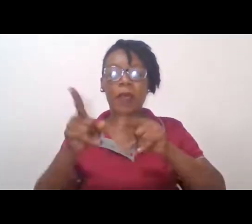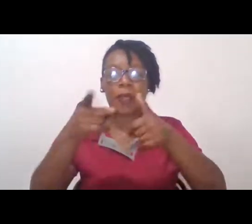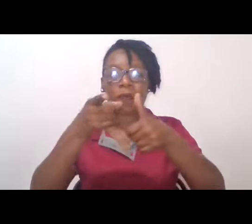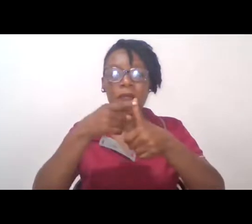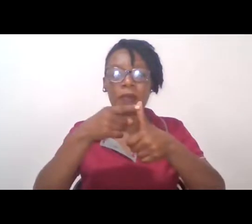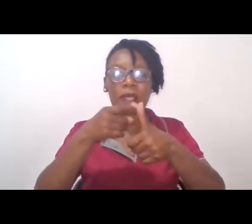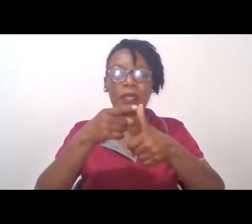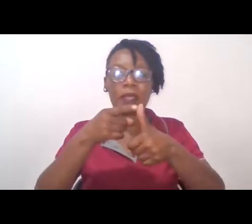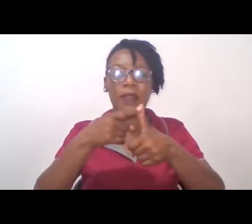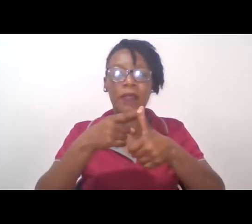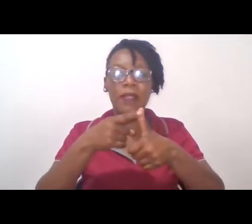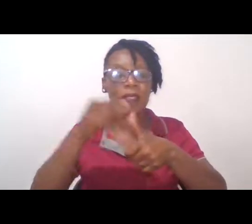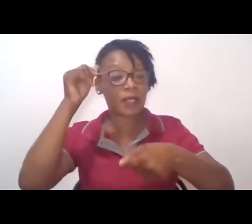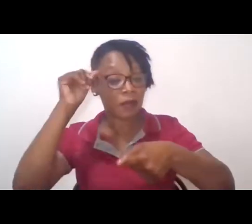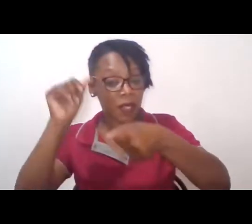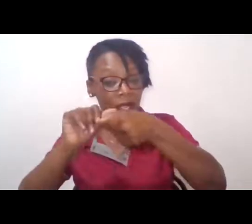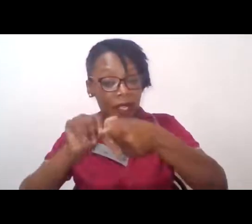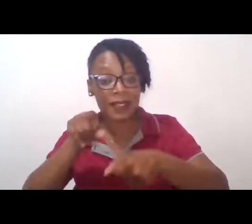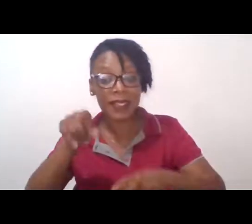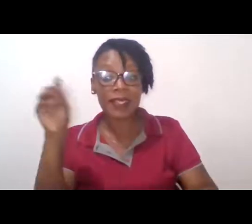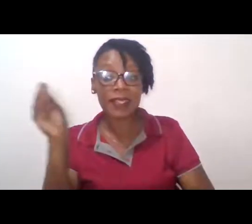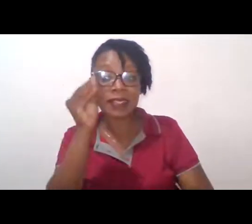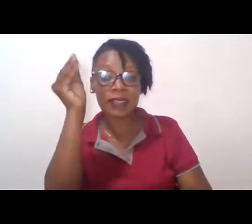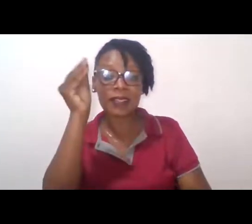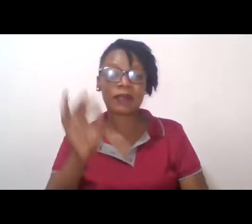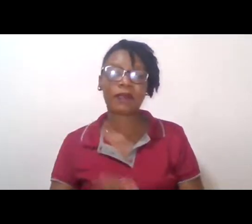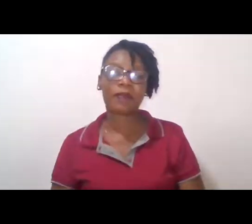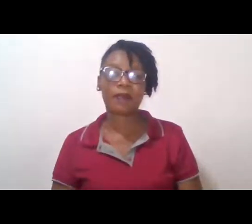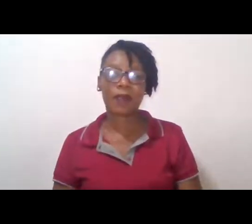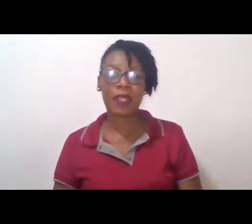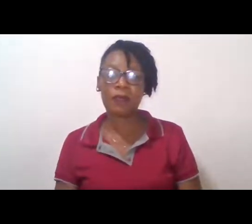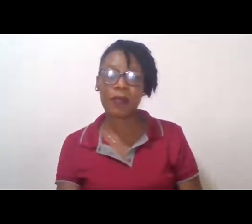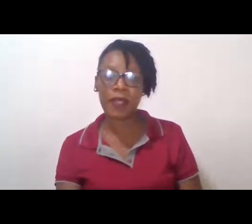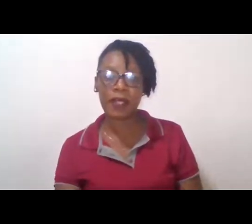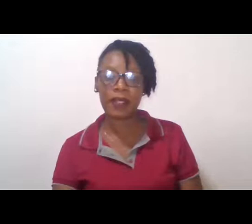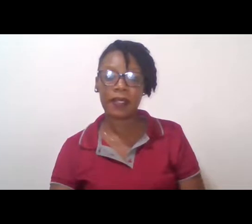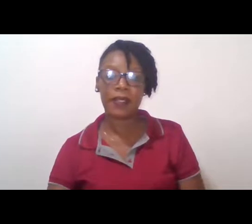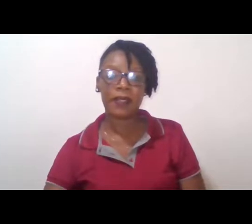tienes que recordar es que ella está en la etapa de la adolescencia.